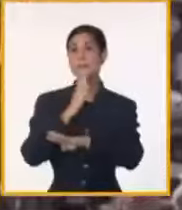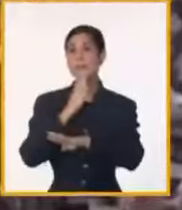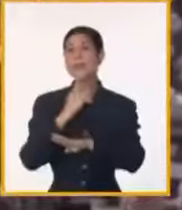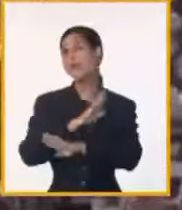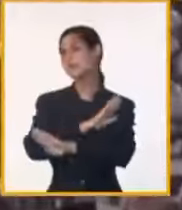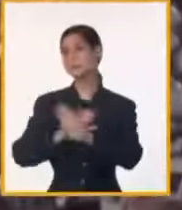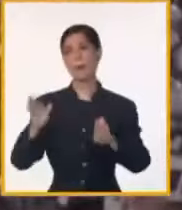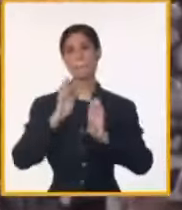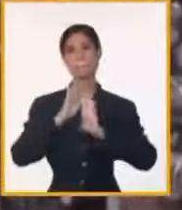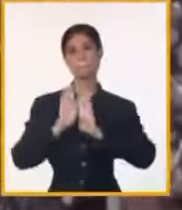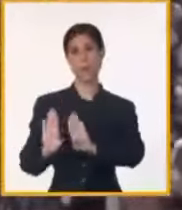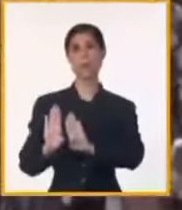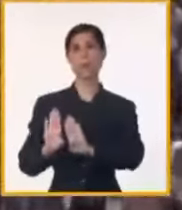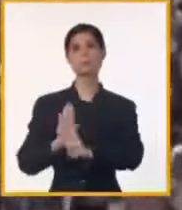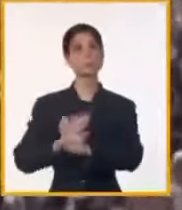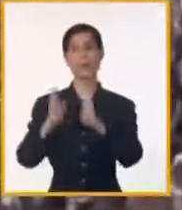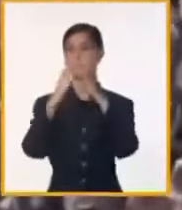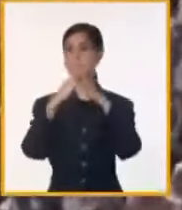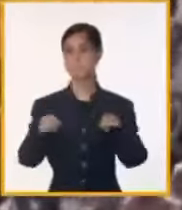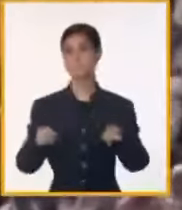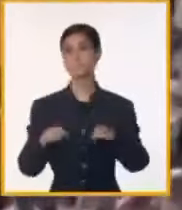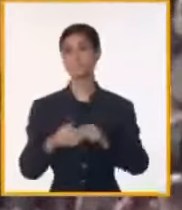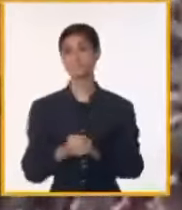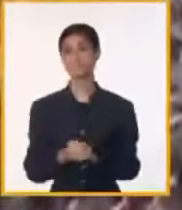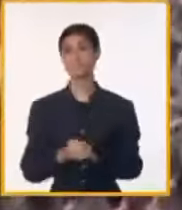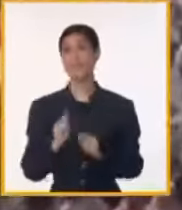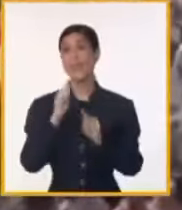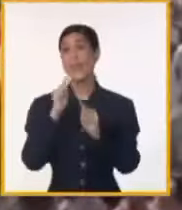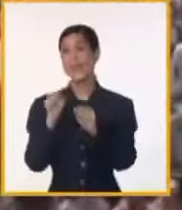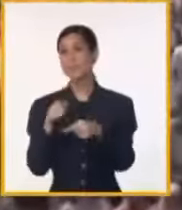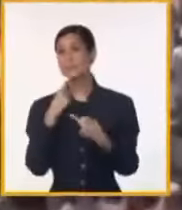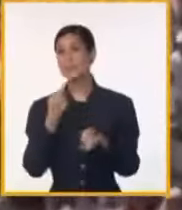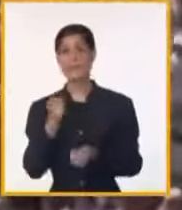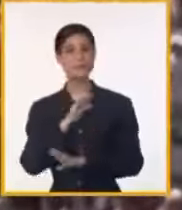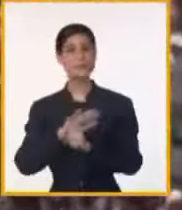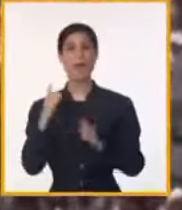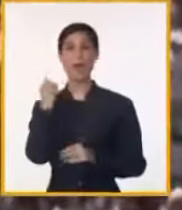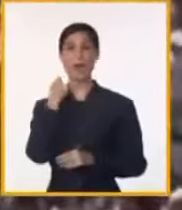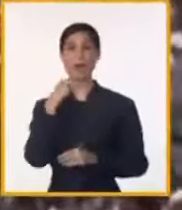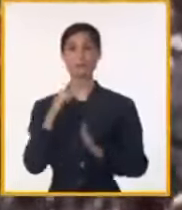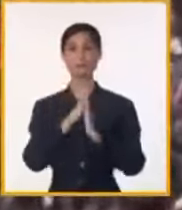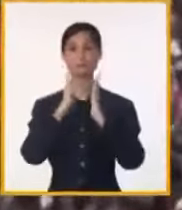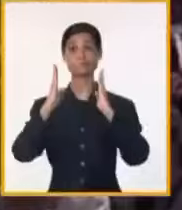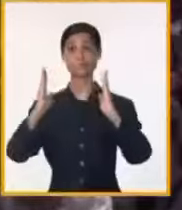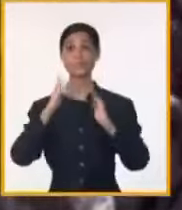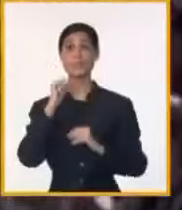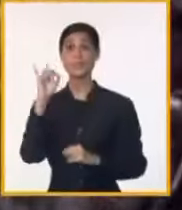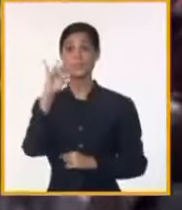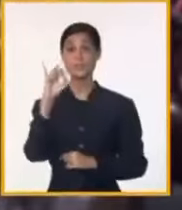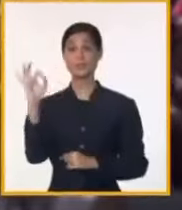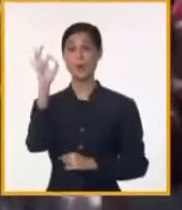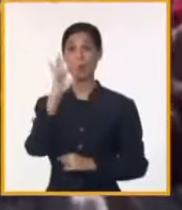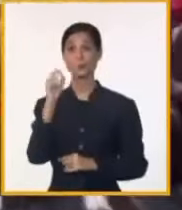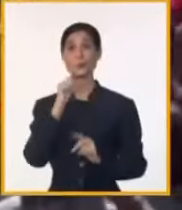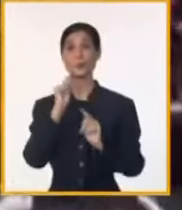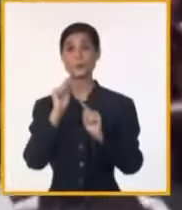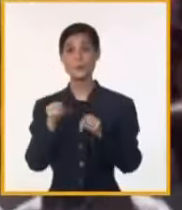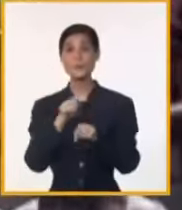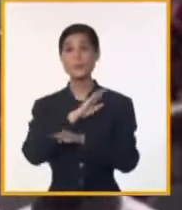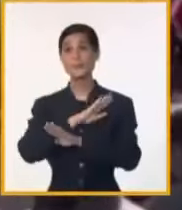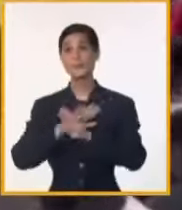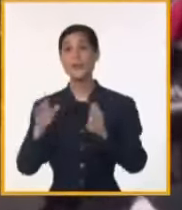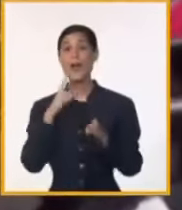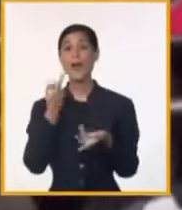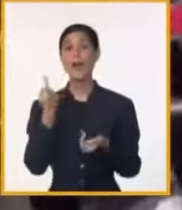Líbano las movilizaciones se producen previo a cumplirse un año el próximo 7 de octubre de una incursión del movimiento